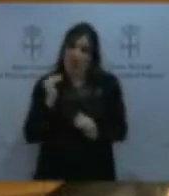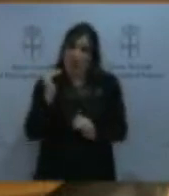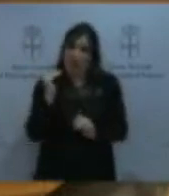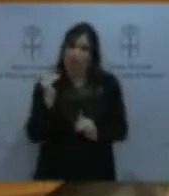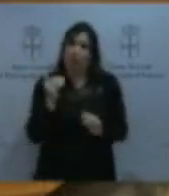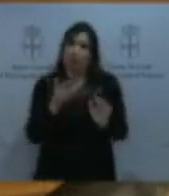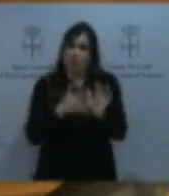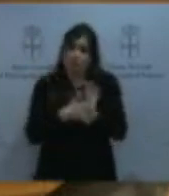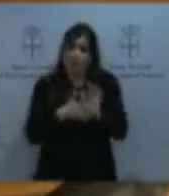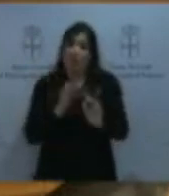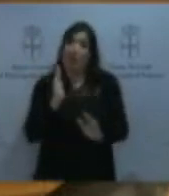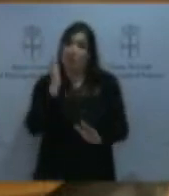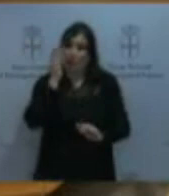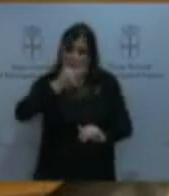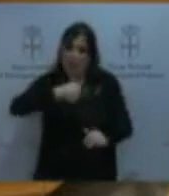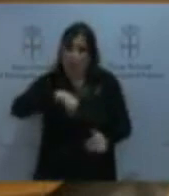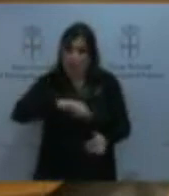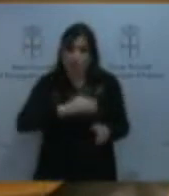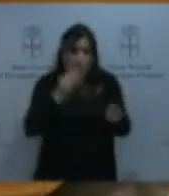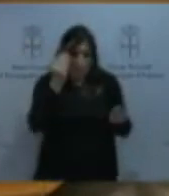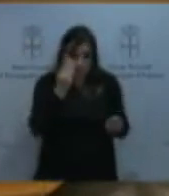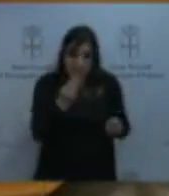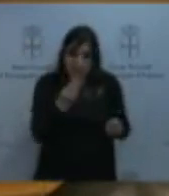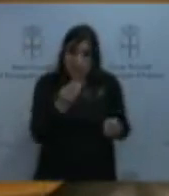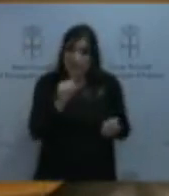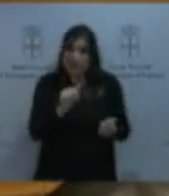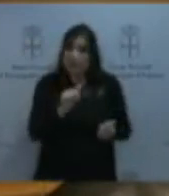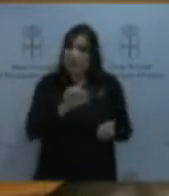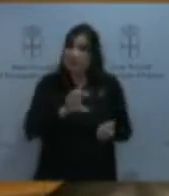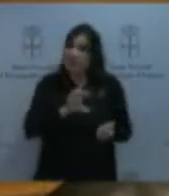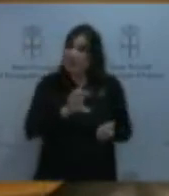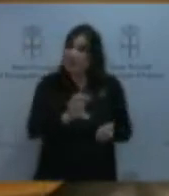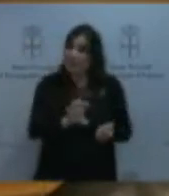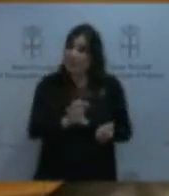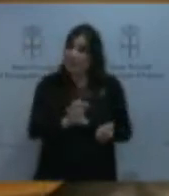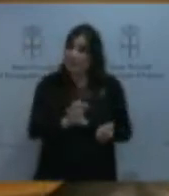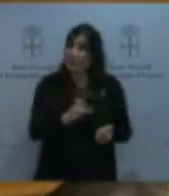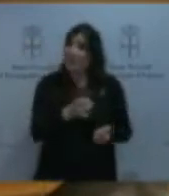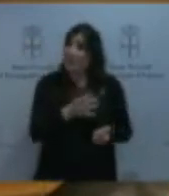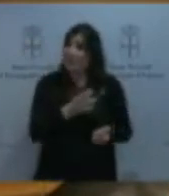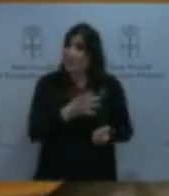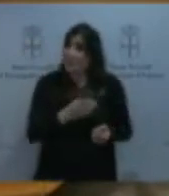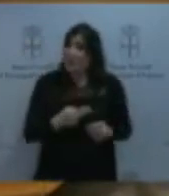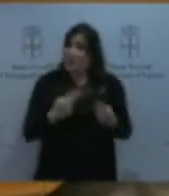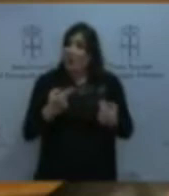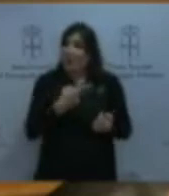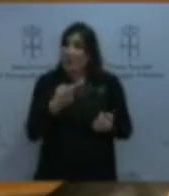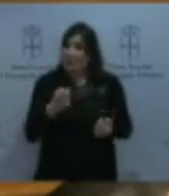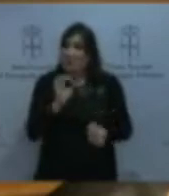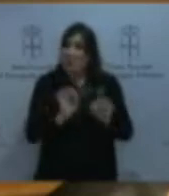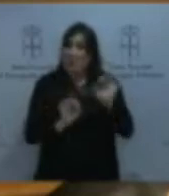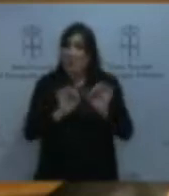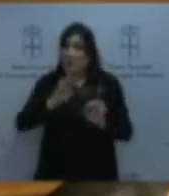piense que estamos hablando de un país con un endeudamiento público del 100% del PIB y con un endeudamiento privado